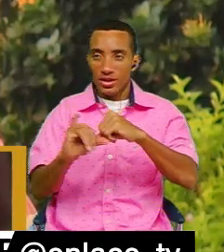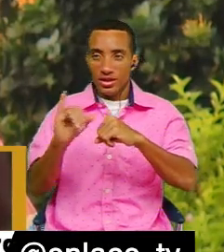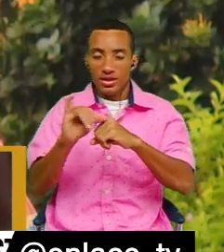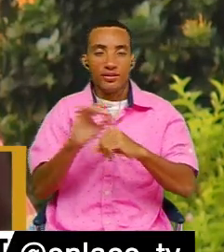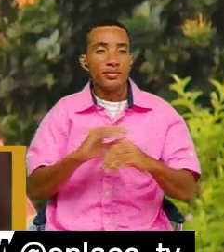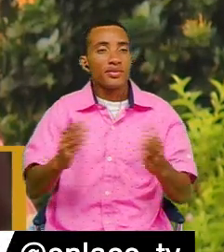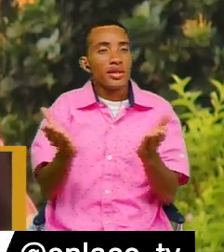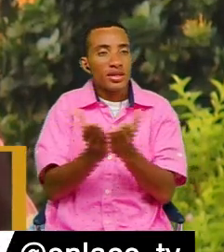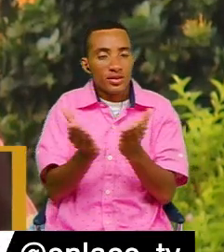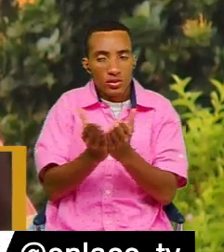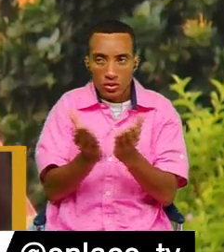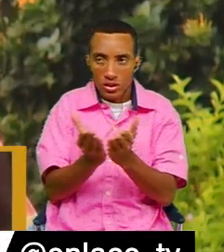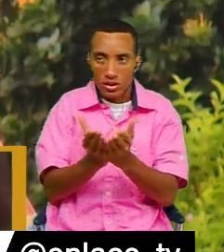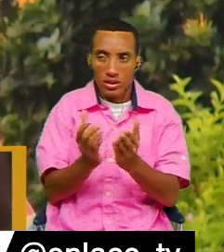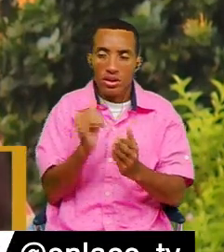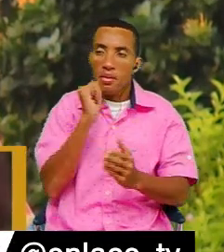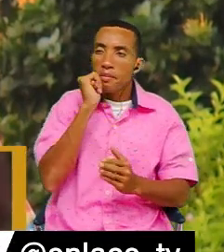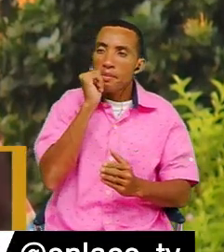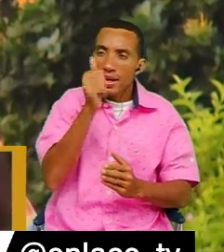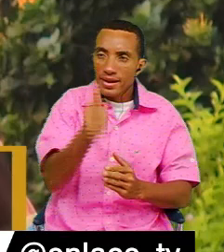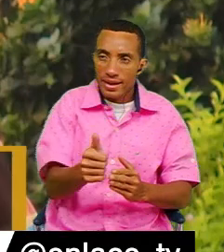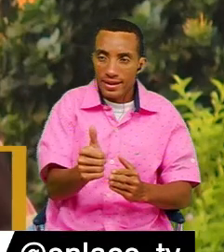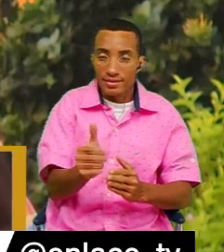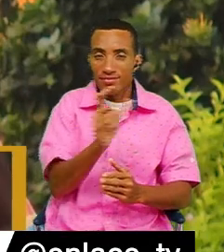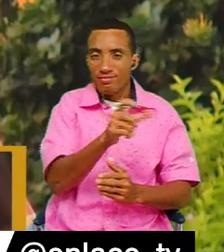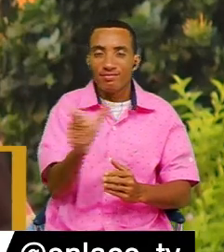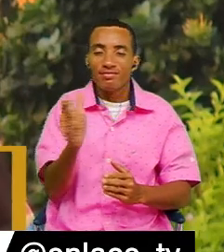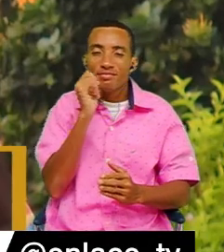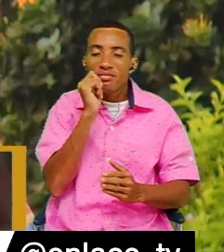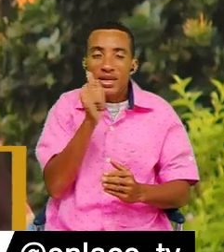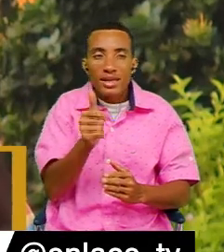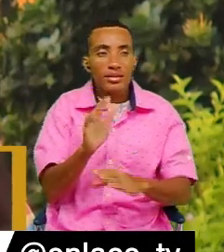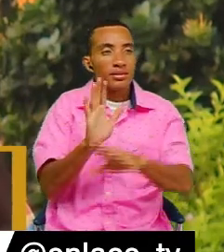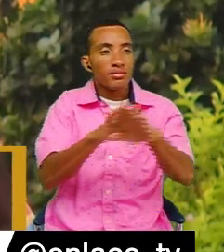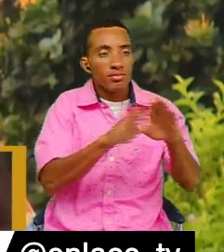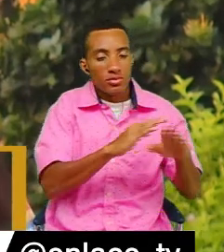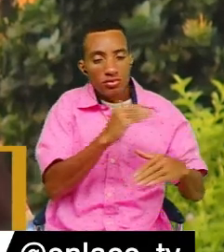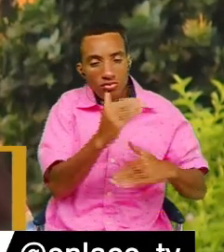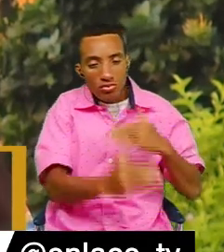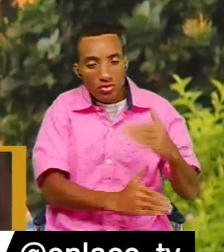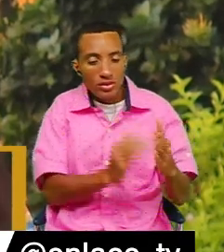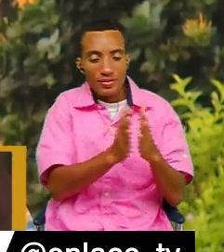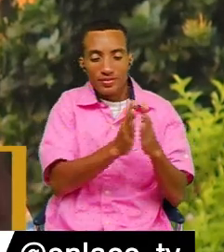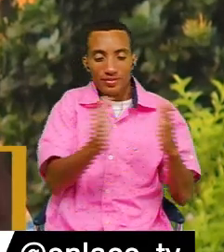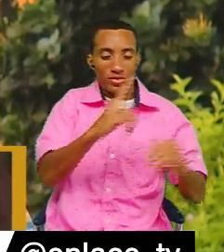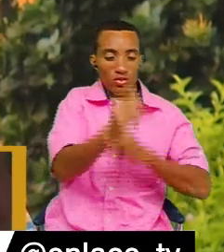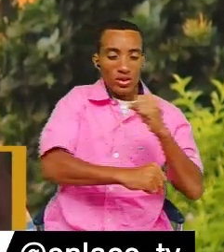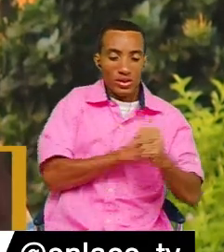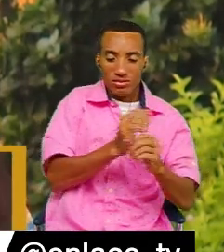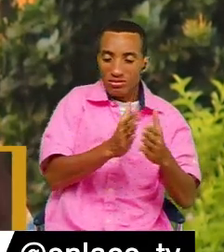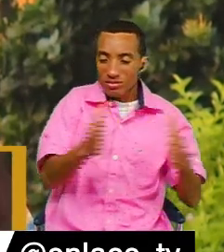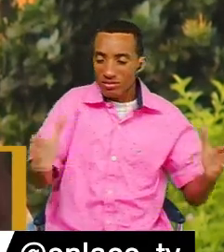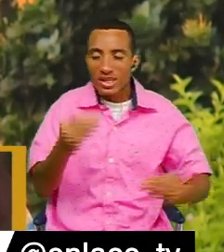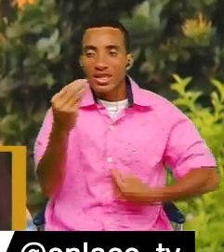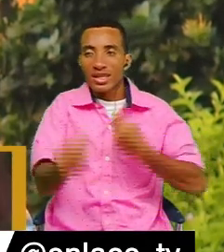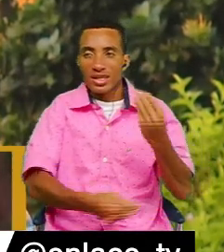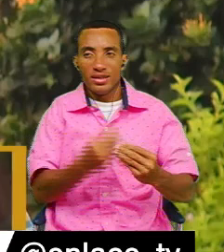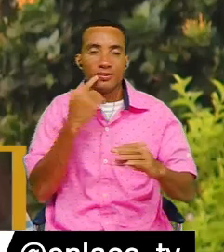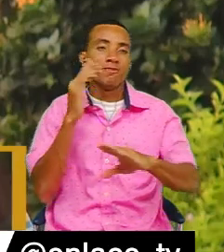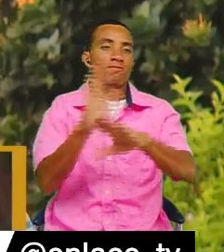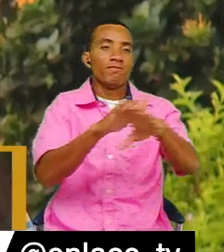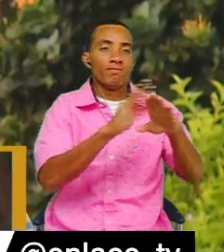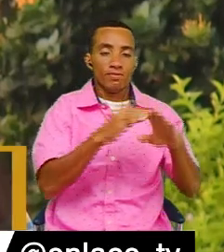de nuestra institución mañana van a mostrar todos los procesos que hacen durante el año. Queremos invitar a toda la comunidad que disfruten